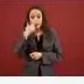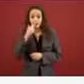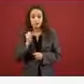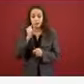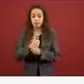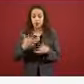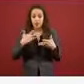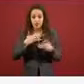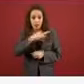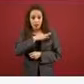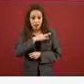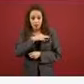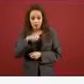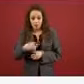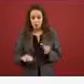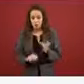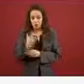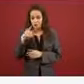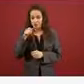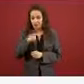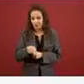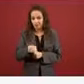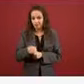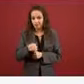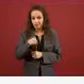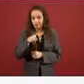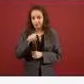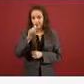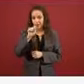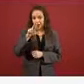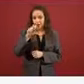nuevo coronavirus SARS-CoV-2,